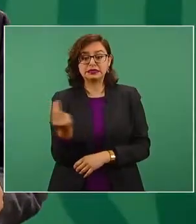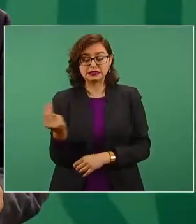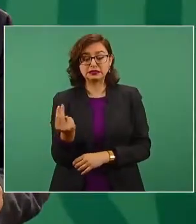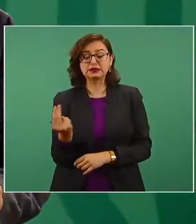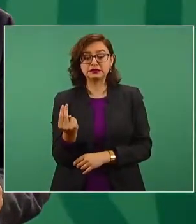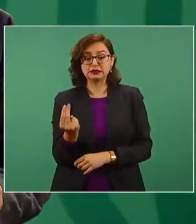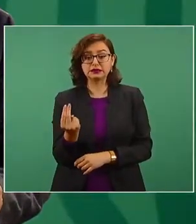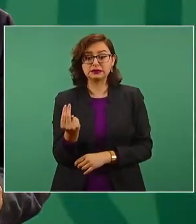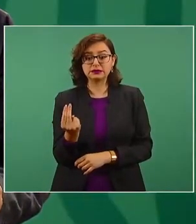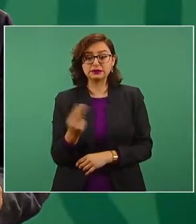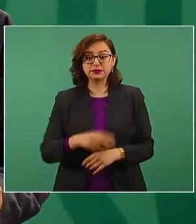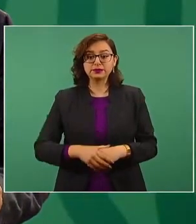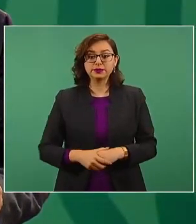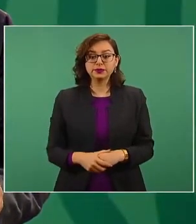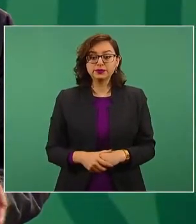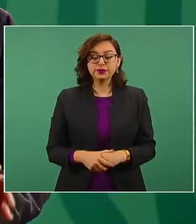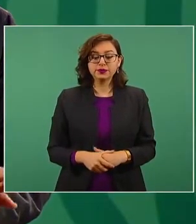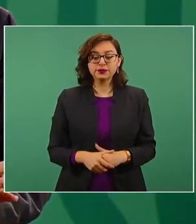a